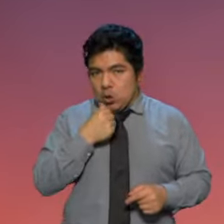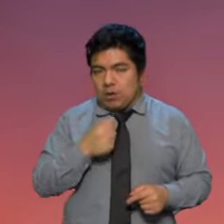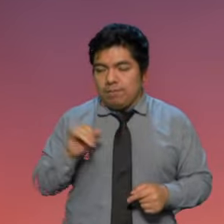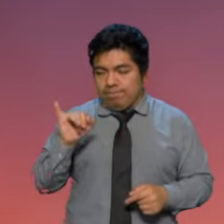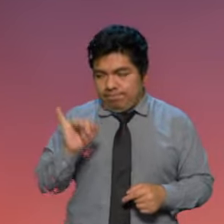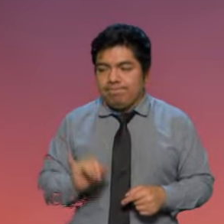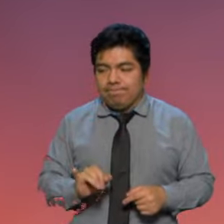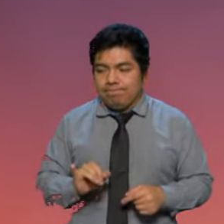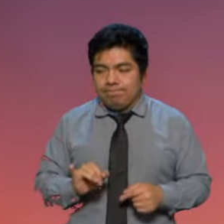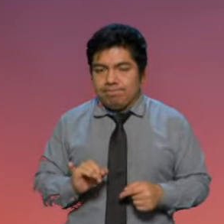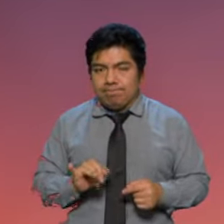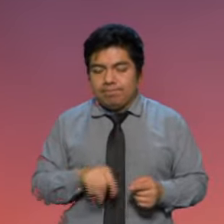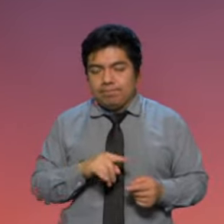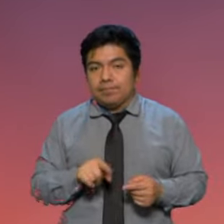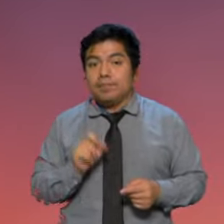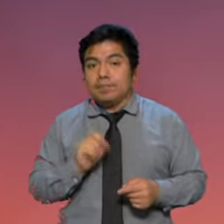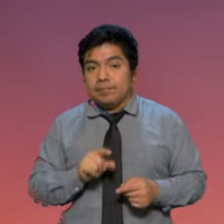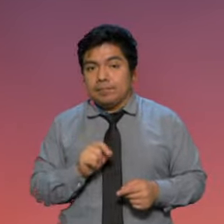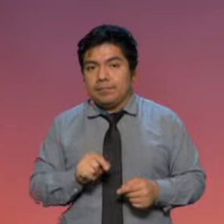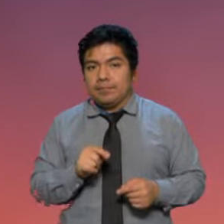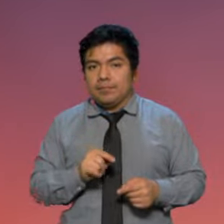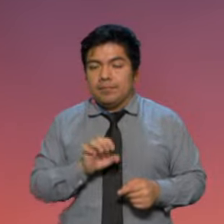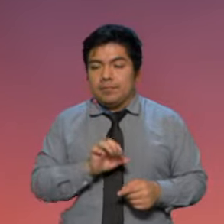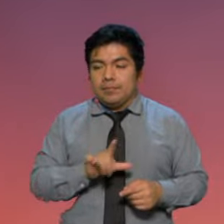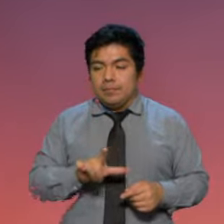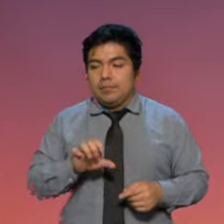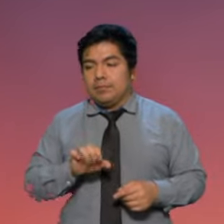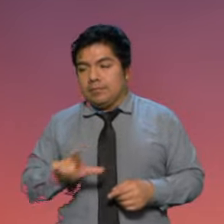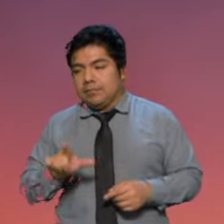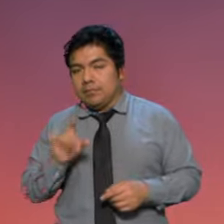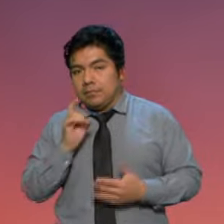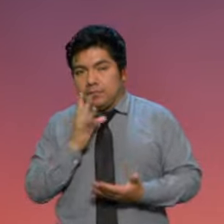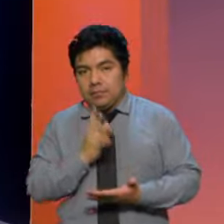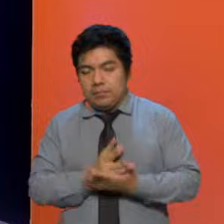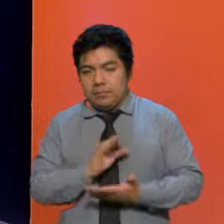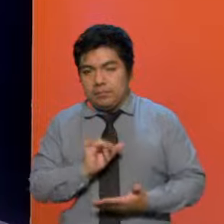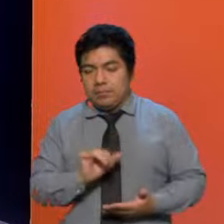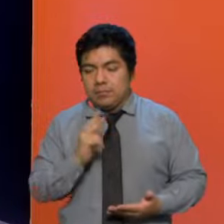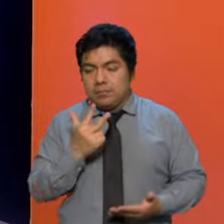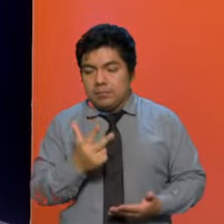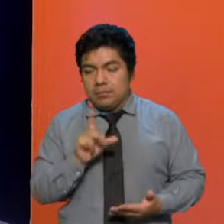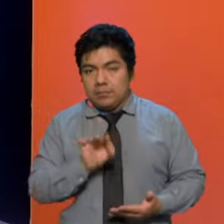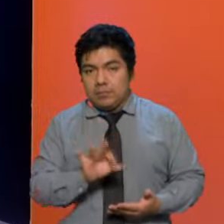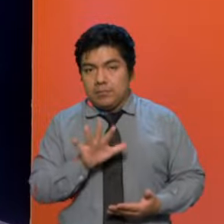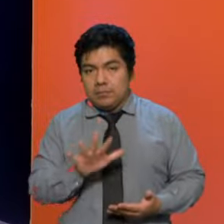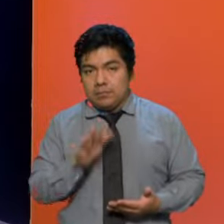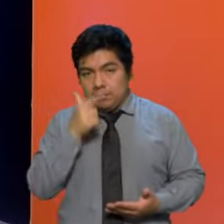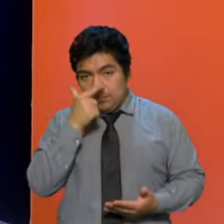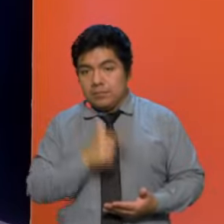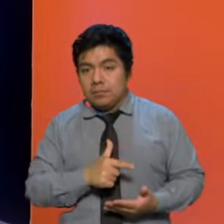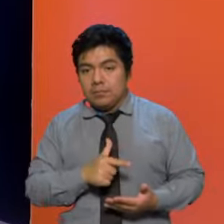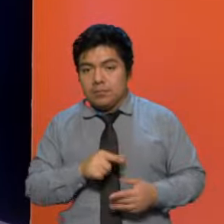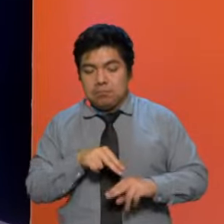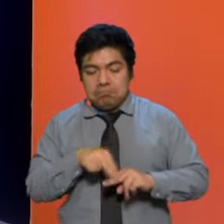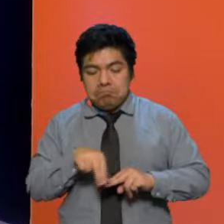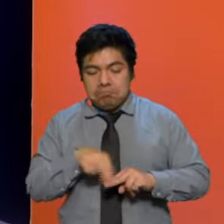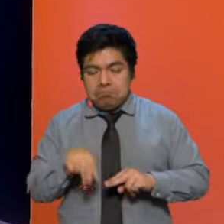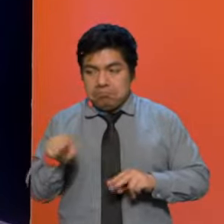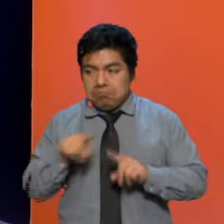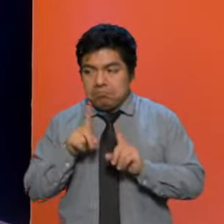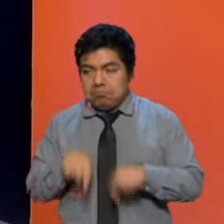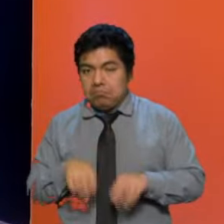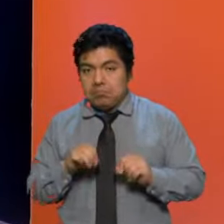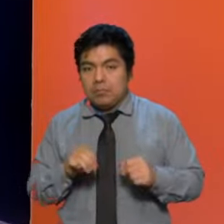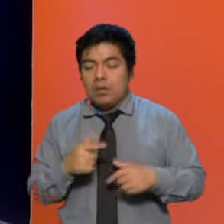van campechaneándolas. Sí, de hecho, él y él solamente está los jueves a las 8:45. Pueden encontrar los boletos ahí en taquilla o